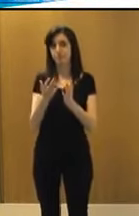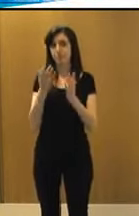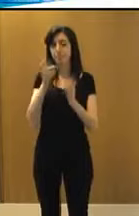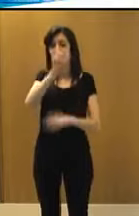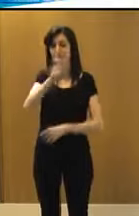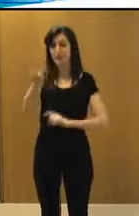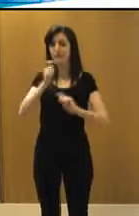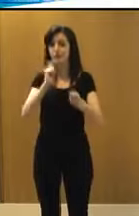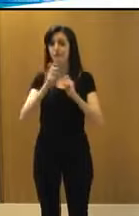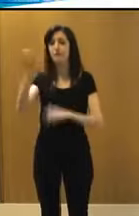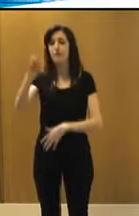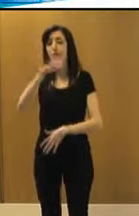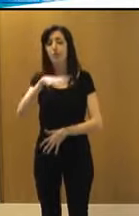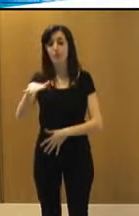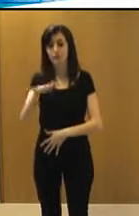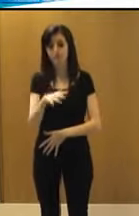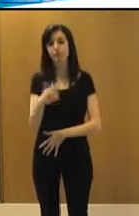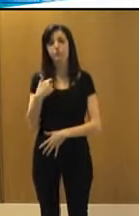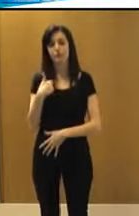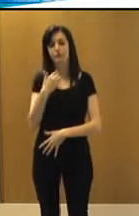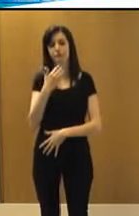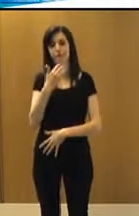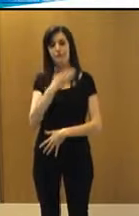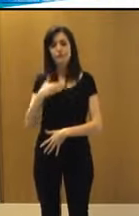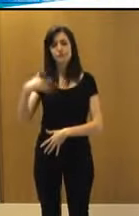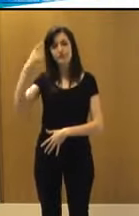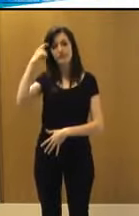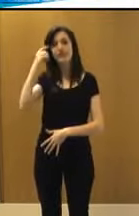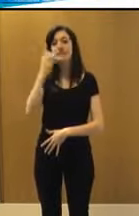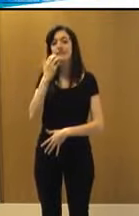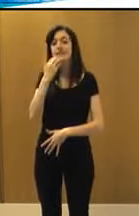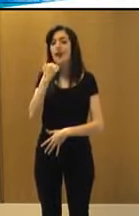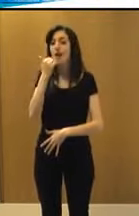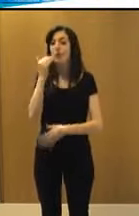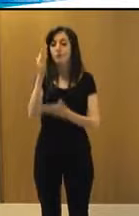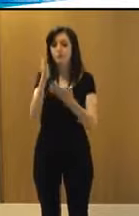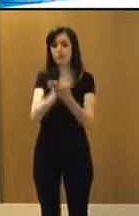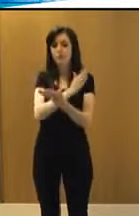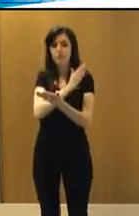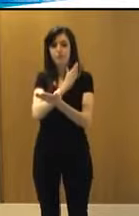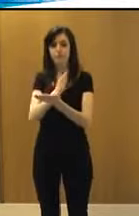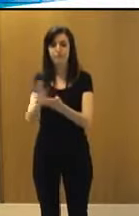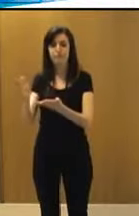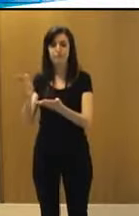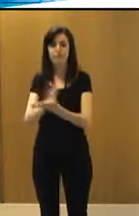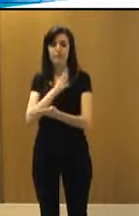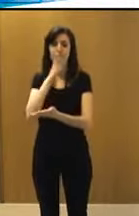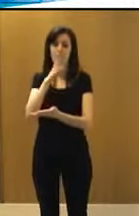los encuestados, yo sí querría saber si habéis segmentado al menos por